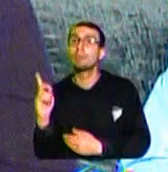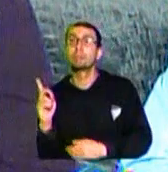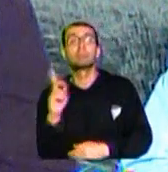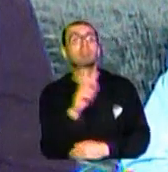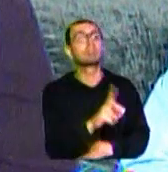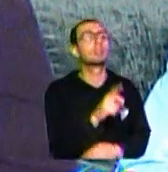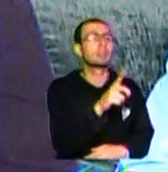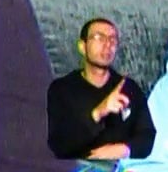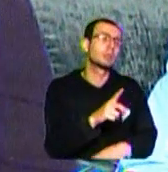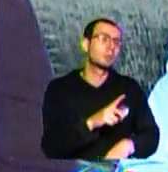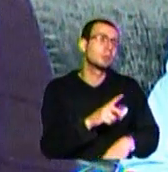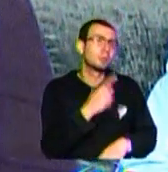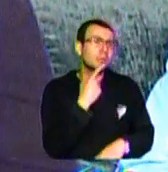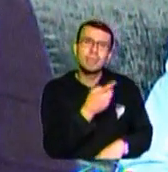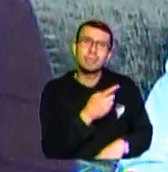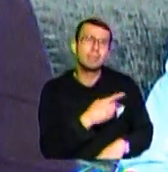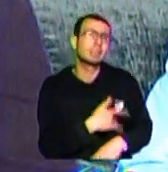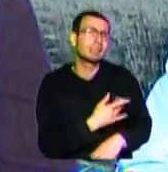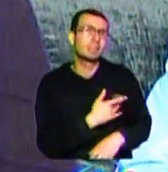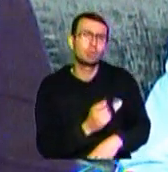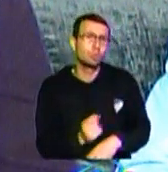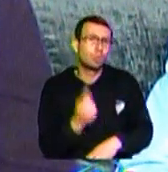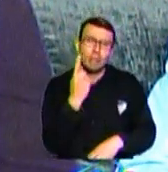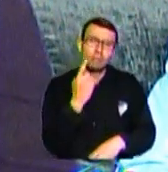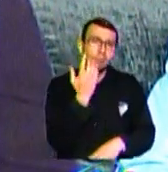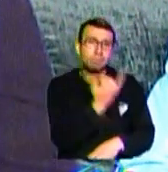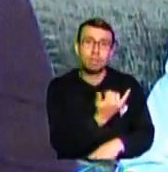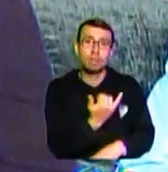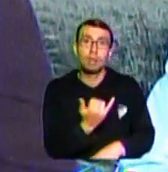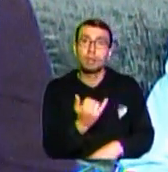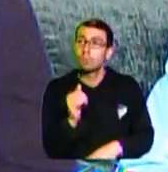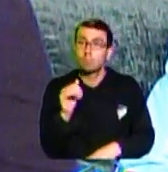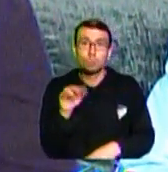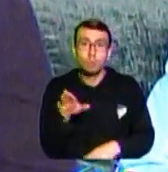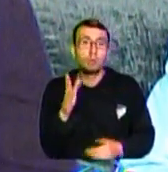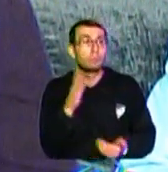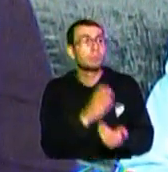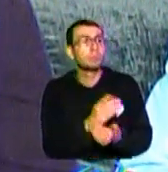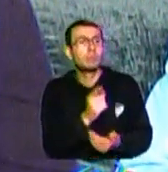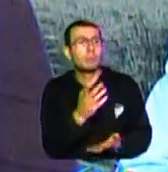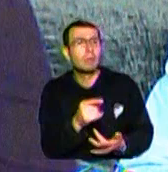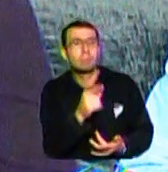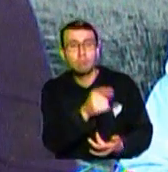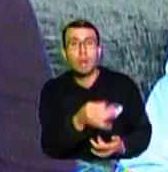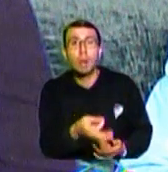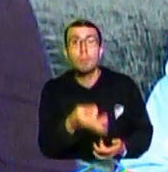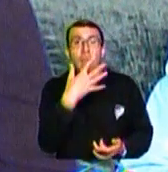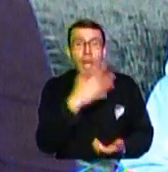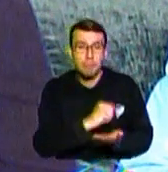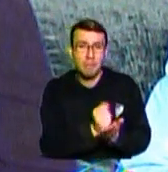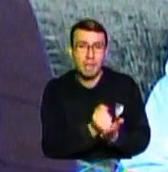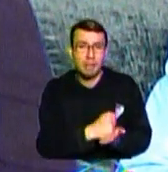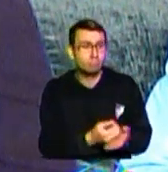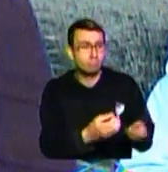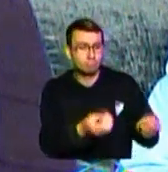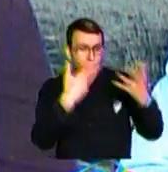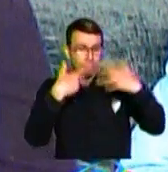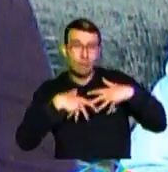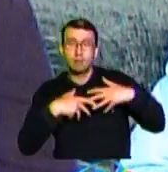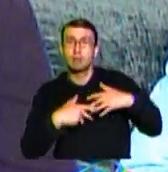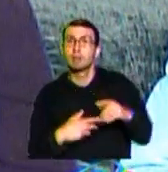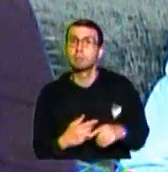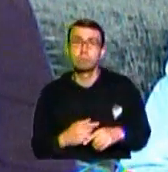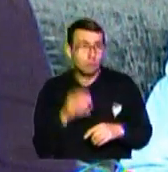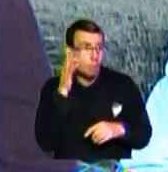a cualquier persona. Y de pronto usted está esperando el medicamento mágico y hasta se lo mandarán. Pero